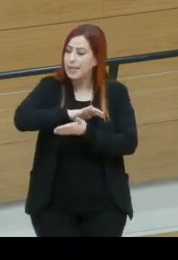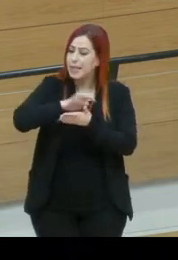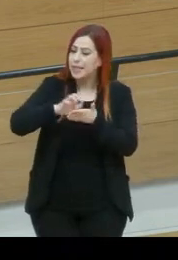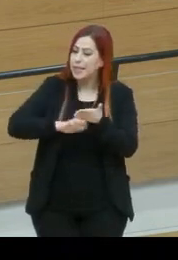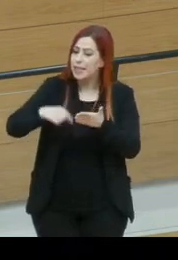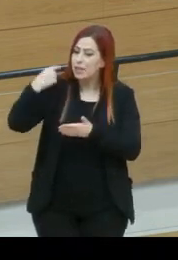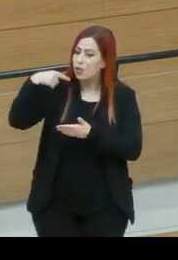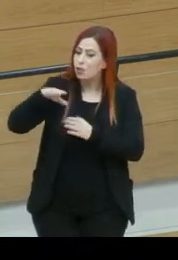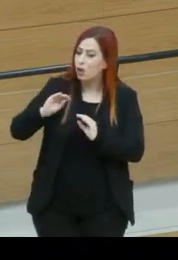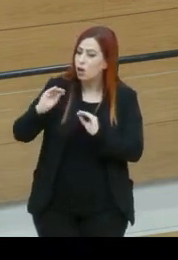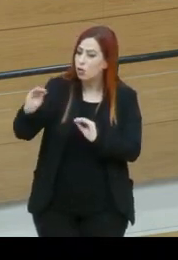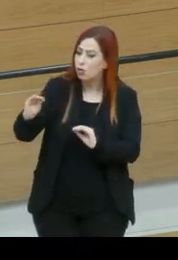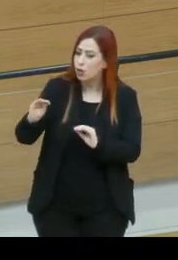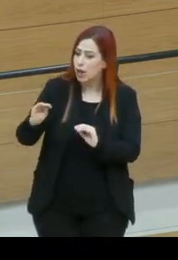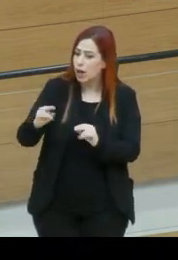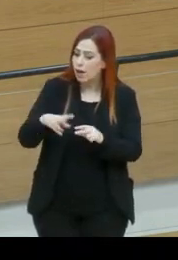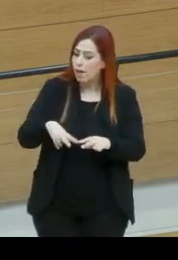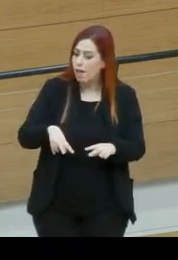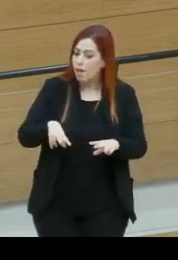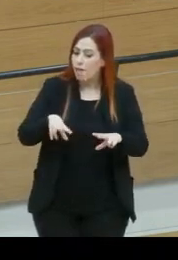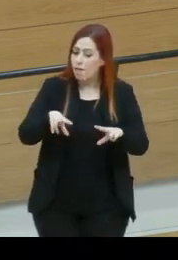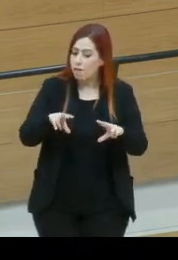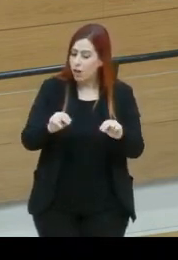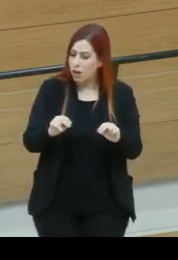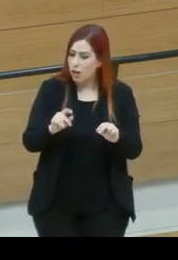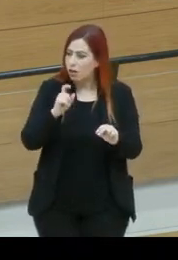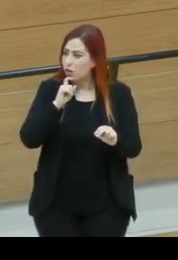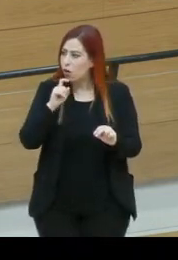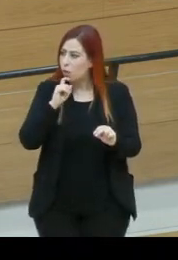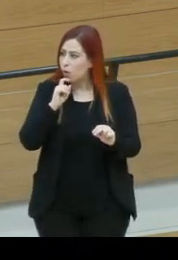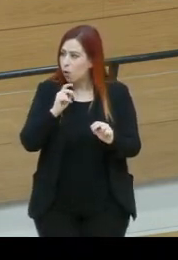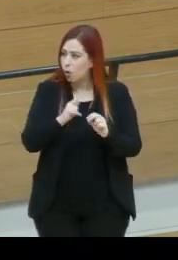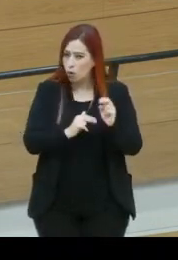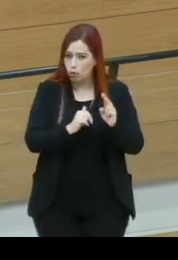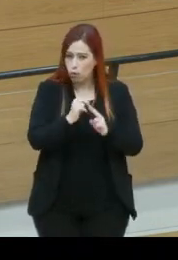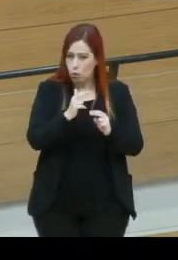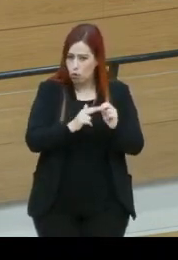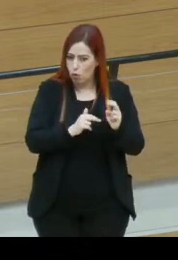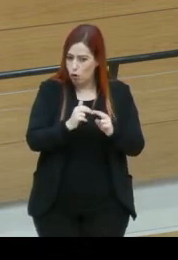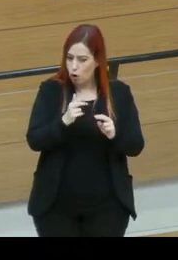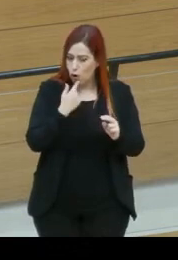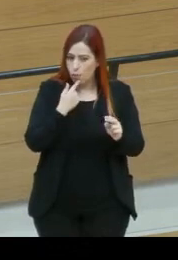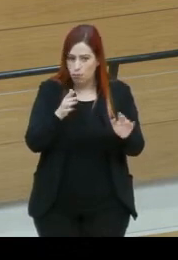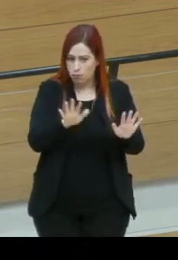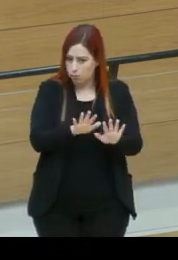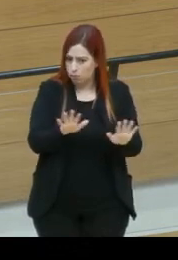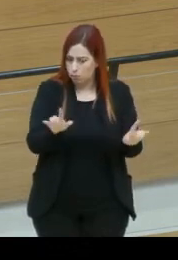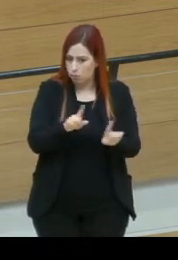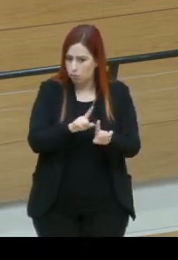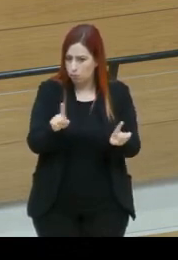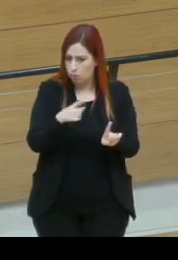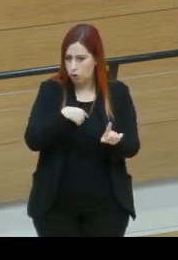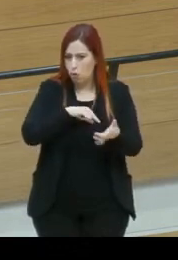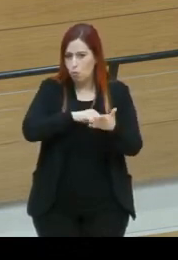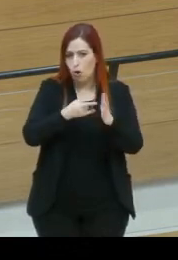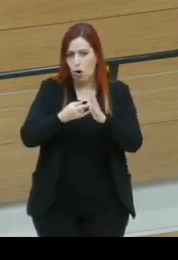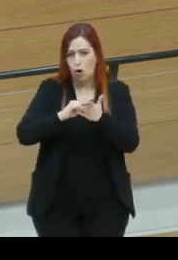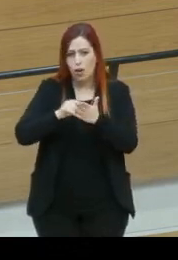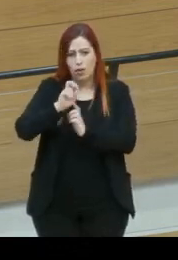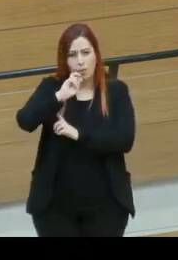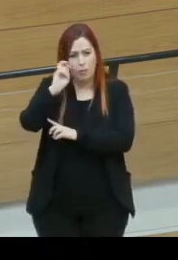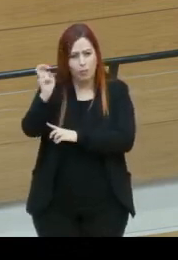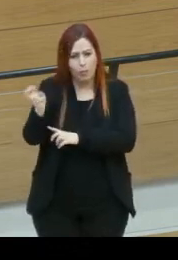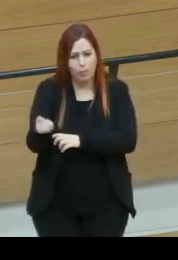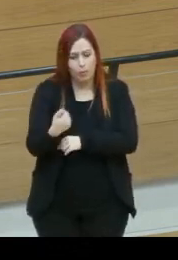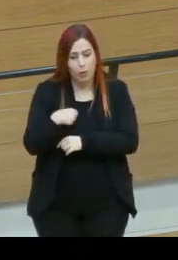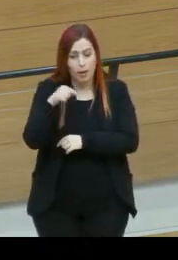doctoral se va a acabar en la construcción de esta No, nanopartícula? por supuesto que no. O sea, yo llevo muchos proyectos adelante, pero